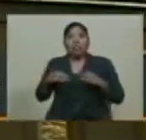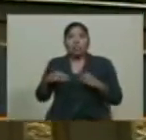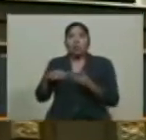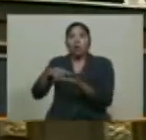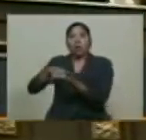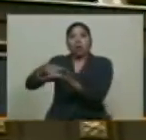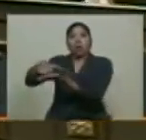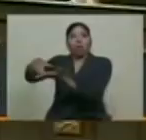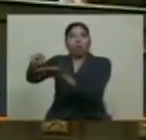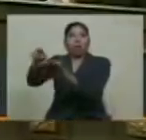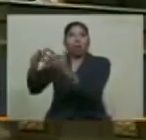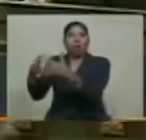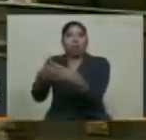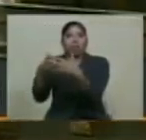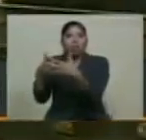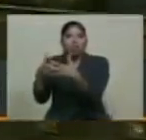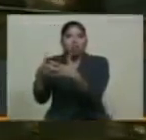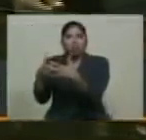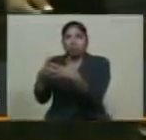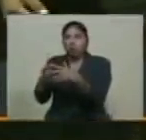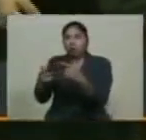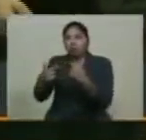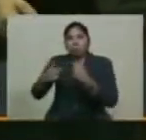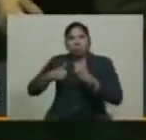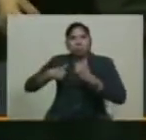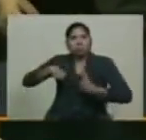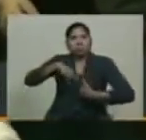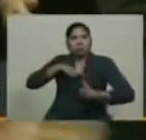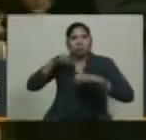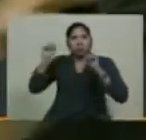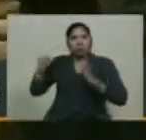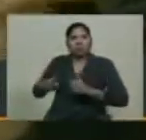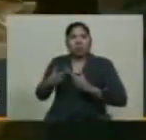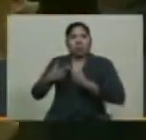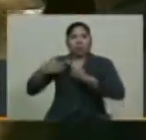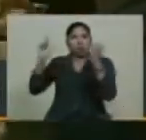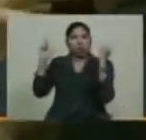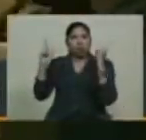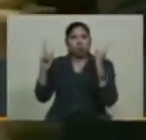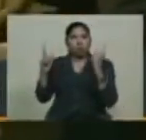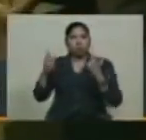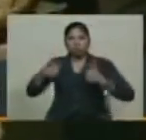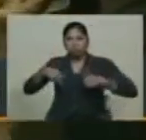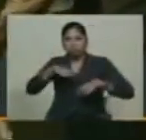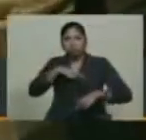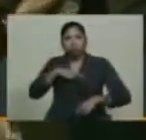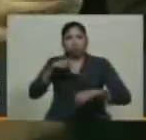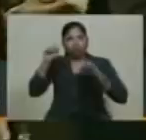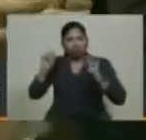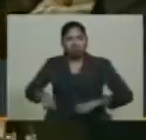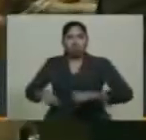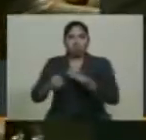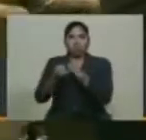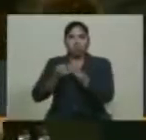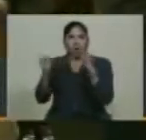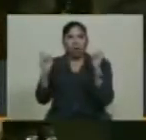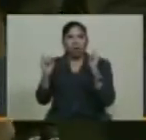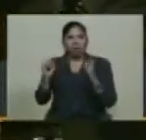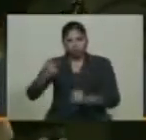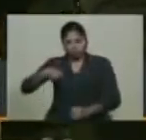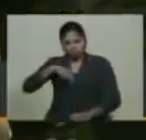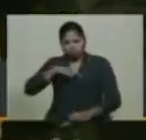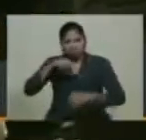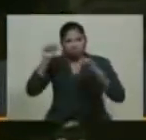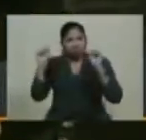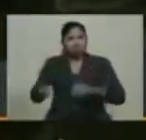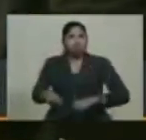imperialismo, nosotros estamos dispuestos a ser libres, nosotros estamos dispuestos a ser independientes, nosotros